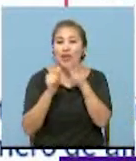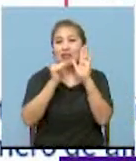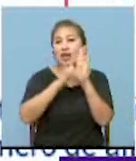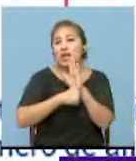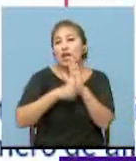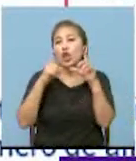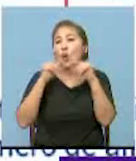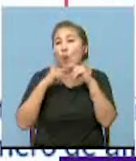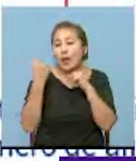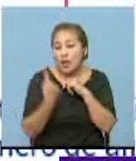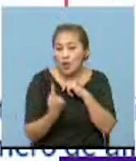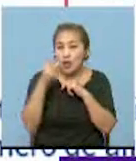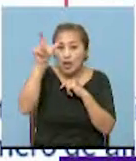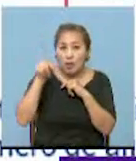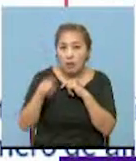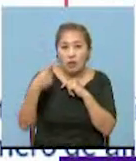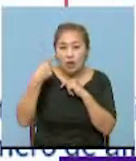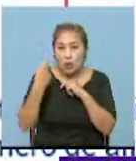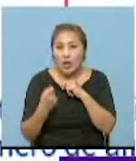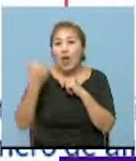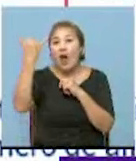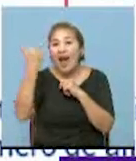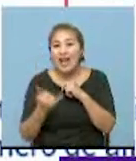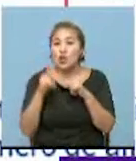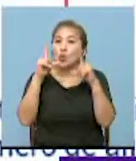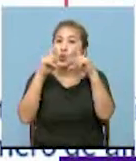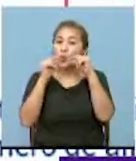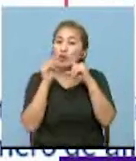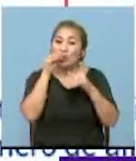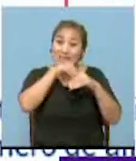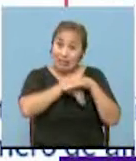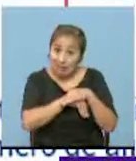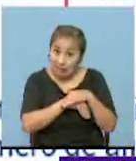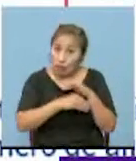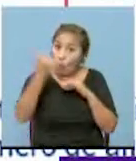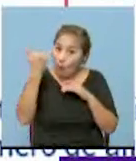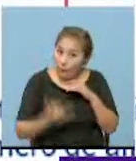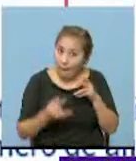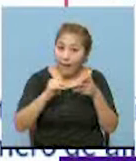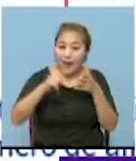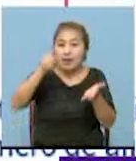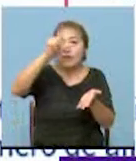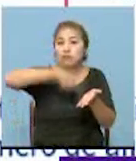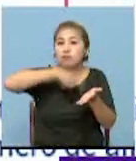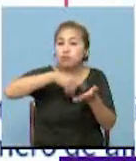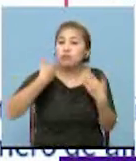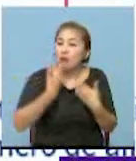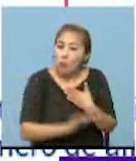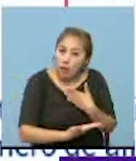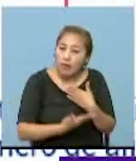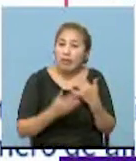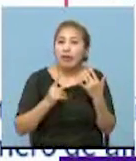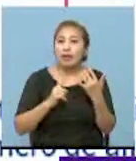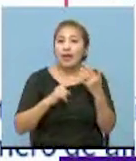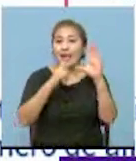de beneficiario. Tiene un código también de seguridad, banda magnética